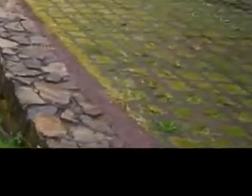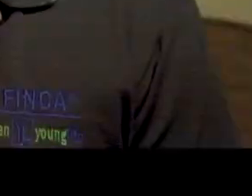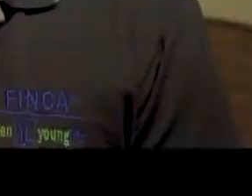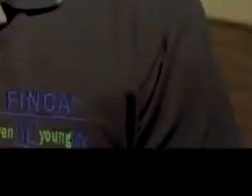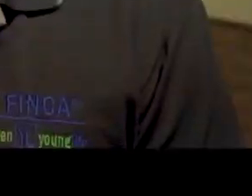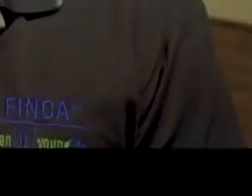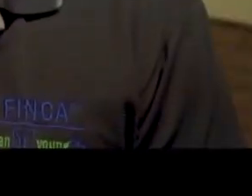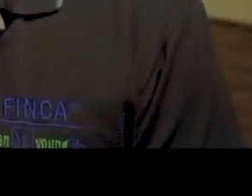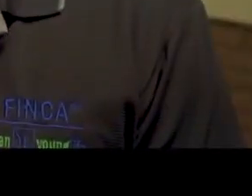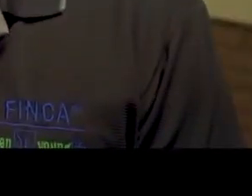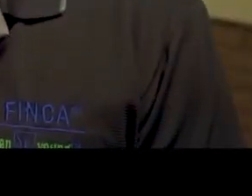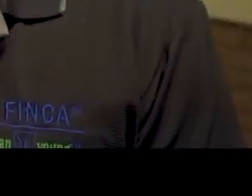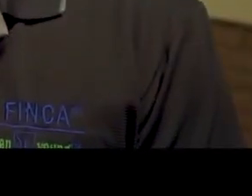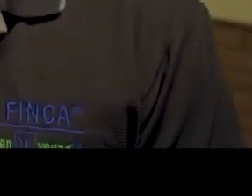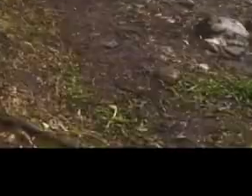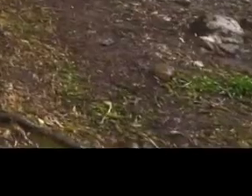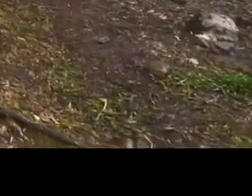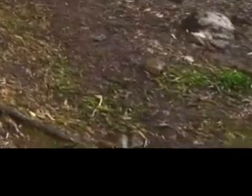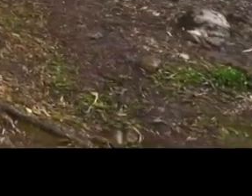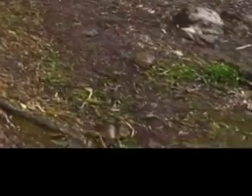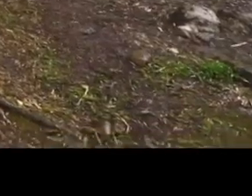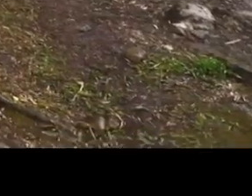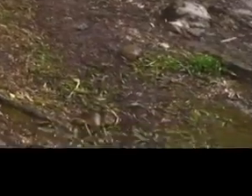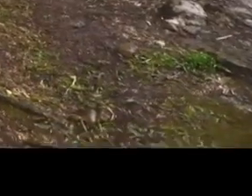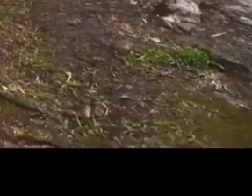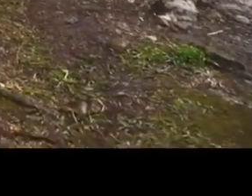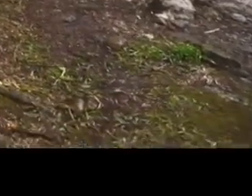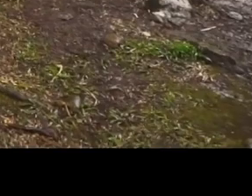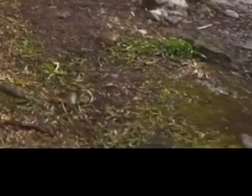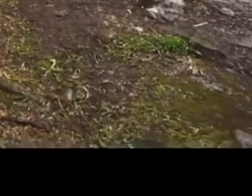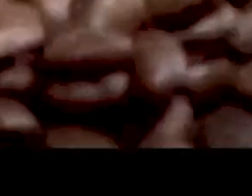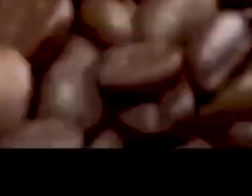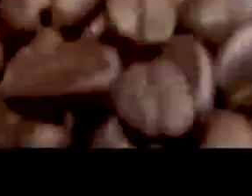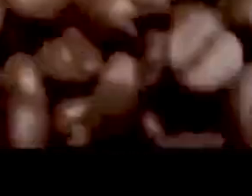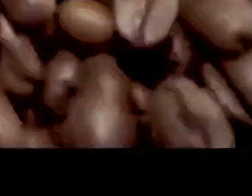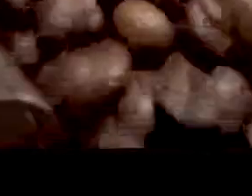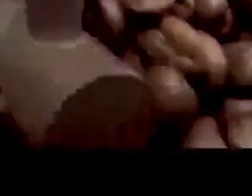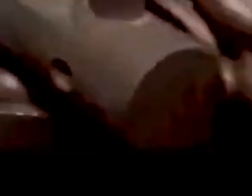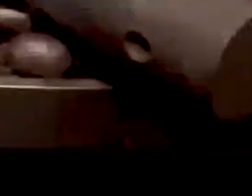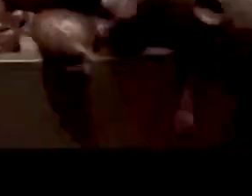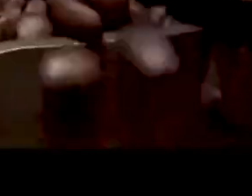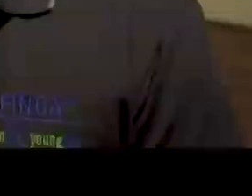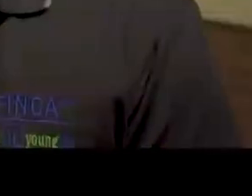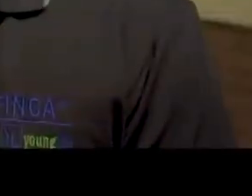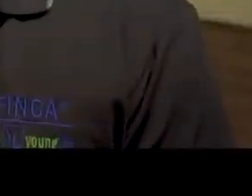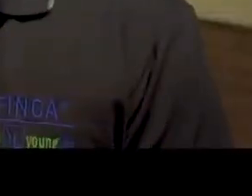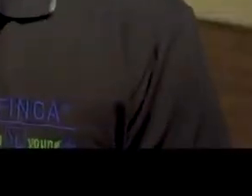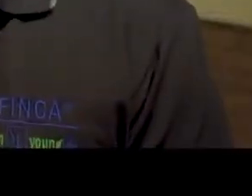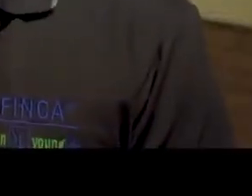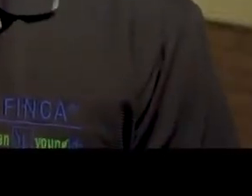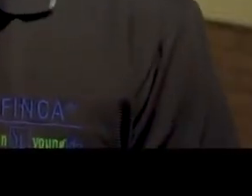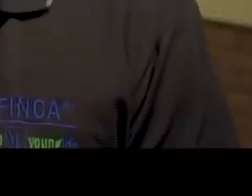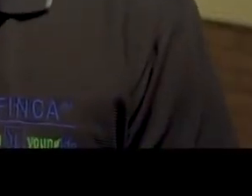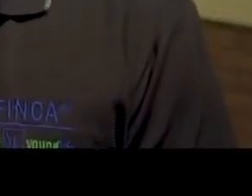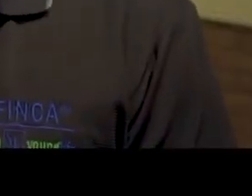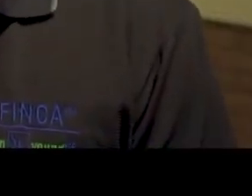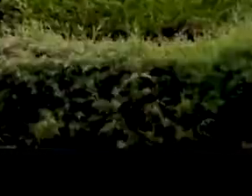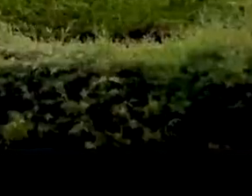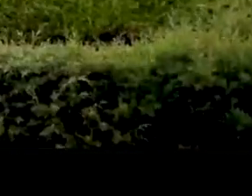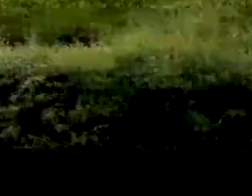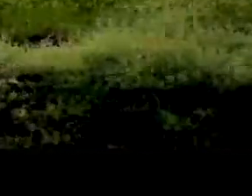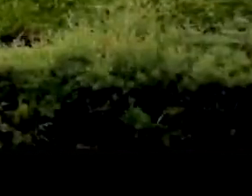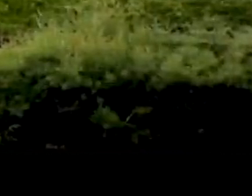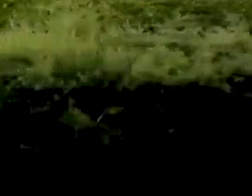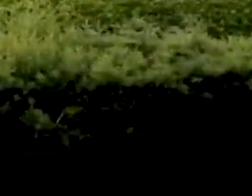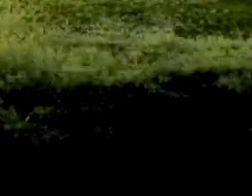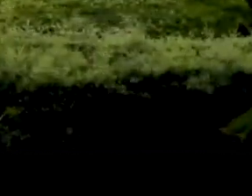Algunos lugares que necesitan ir con guías, ¿verdad?, como el caso de los senderos de montaña, como los tours de café y también el laberinto, que es otro lugar especial